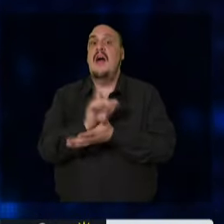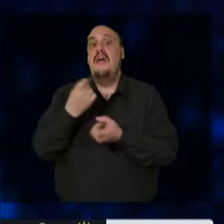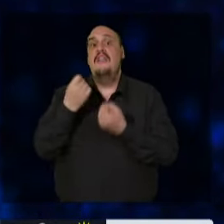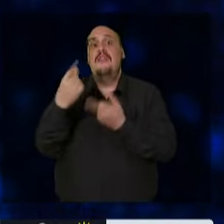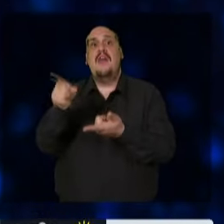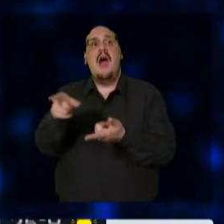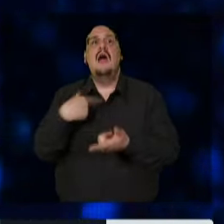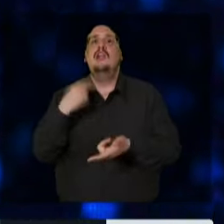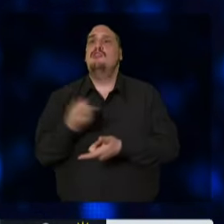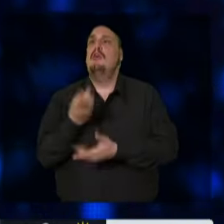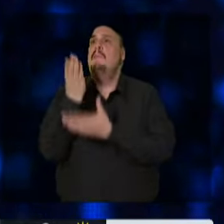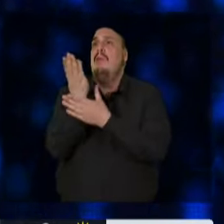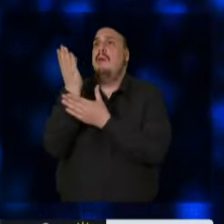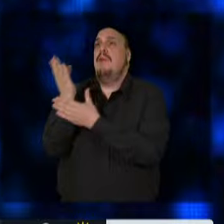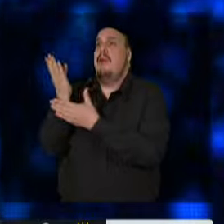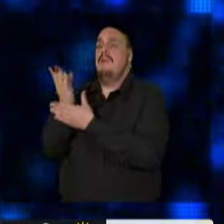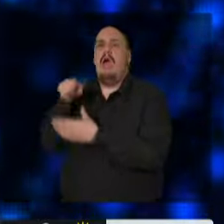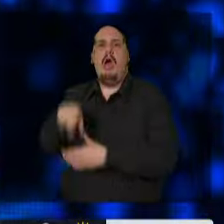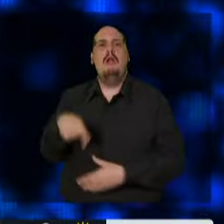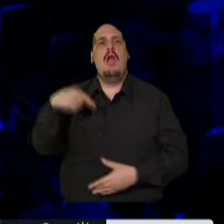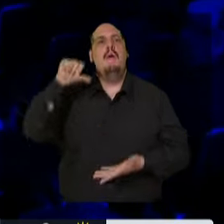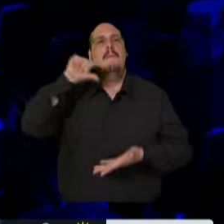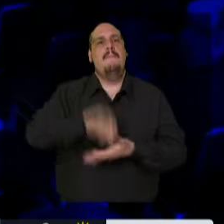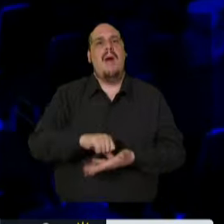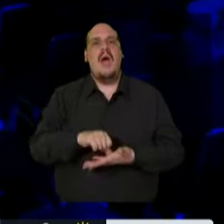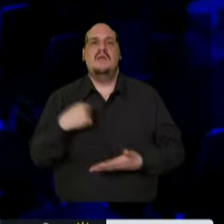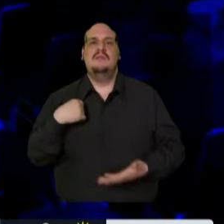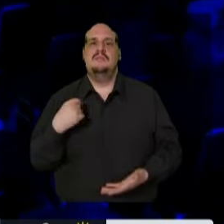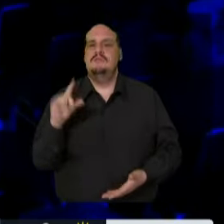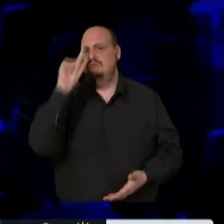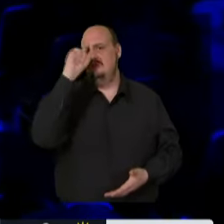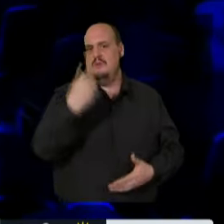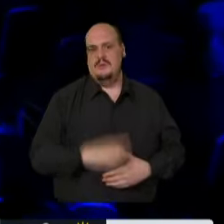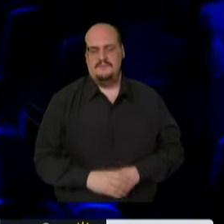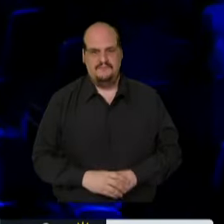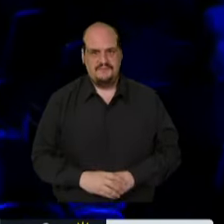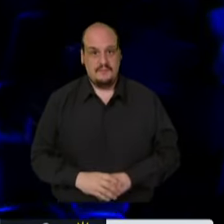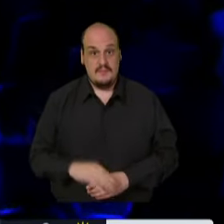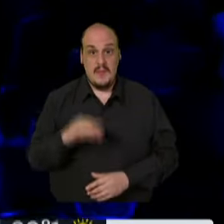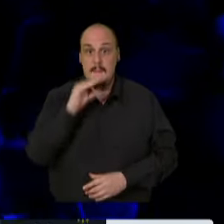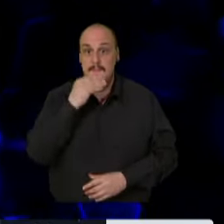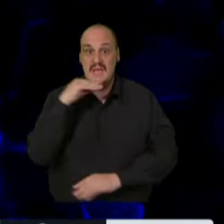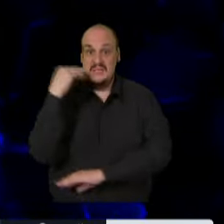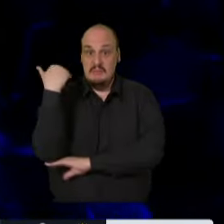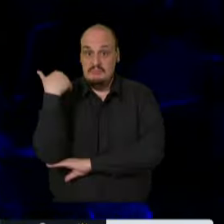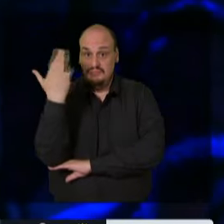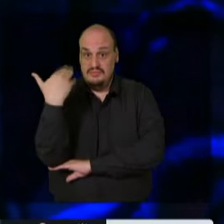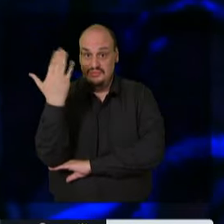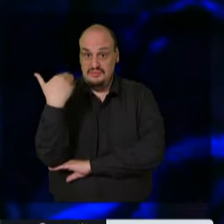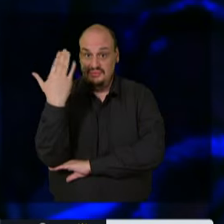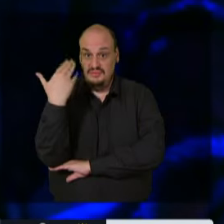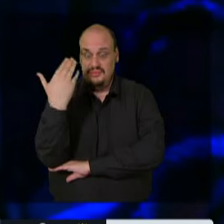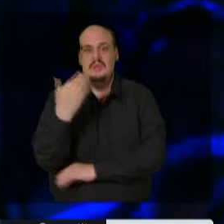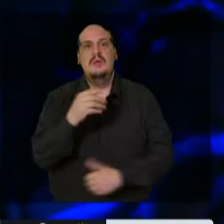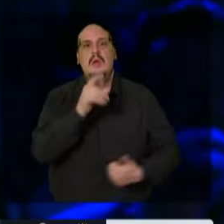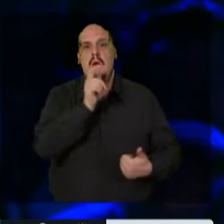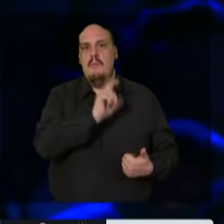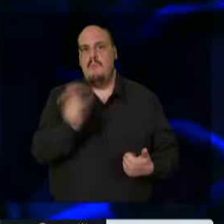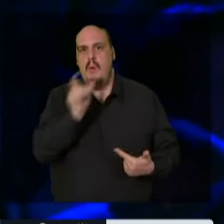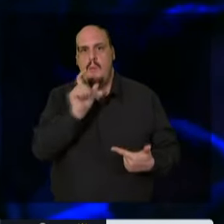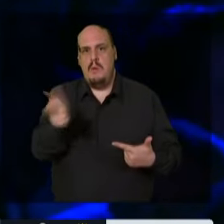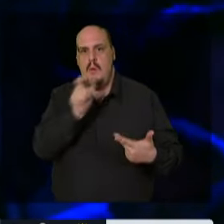de ser mendigos para ser un país soberano. Durante la exposición de Sergio Massa se han solicitado 4